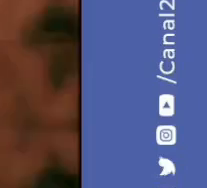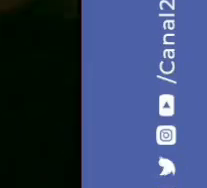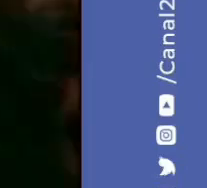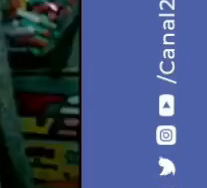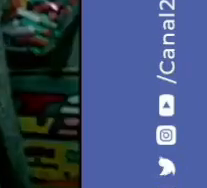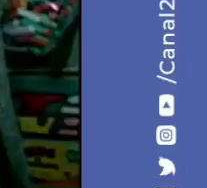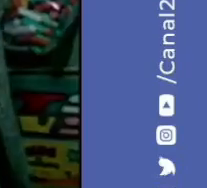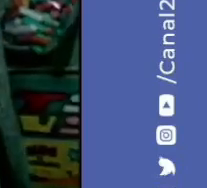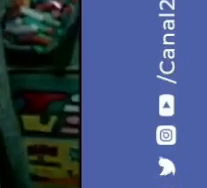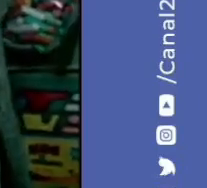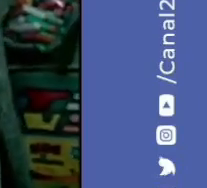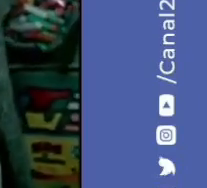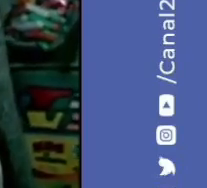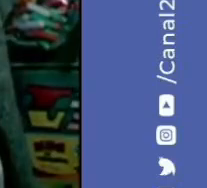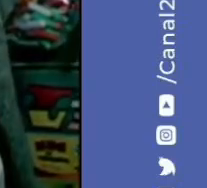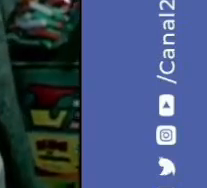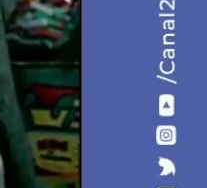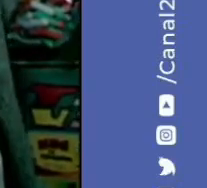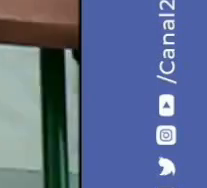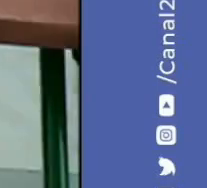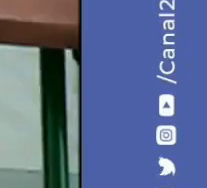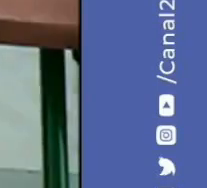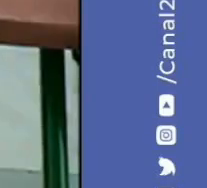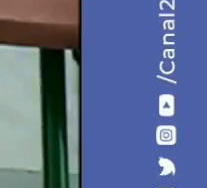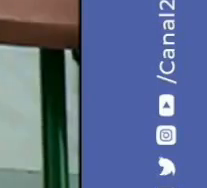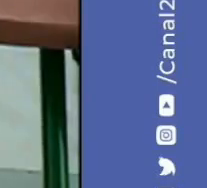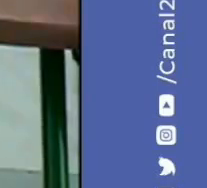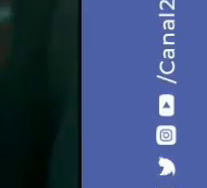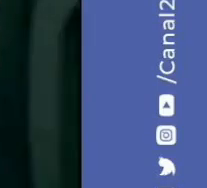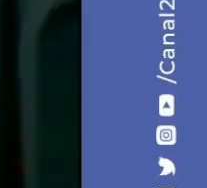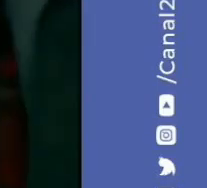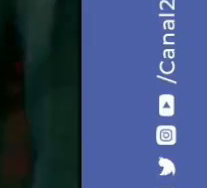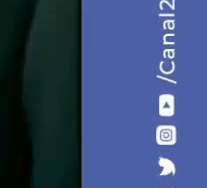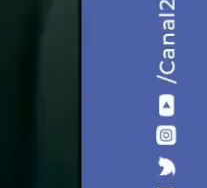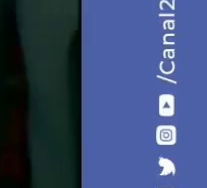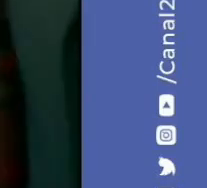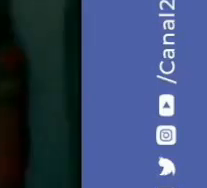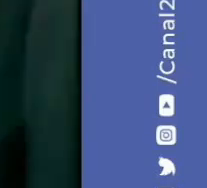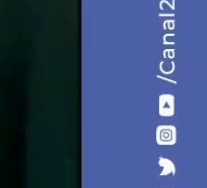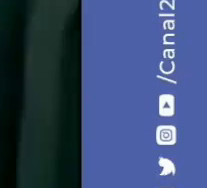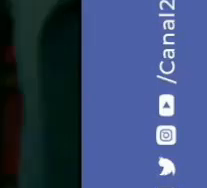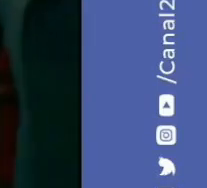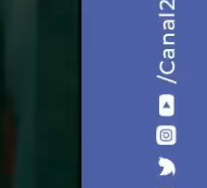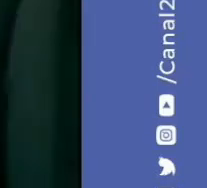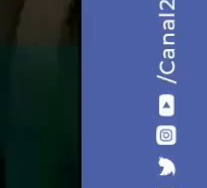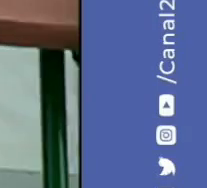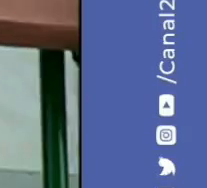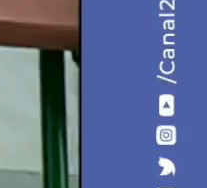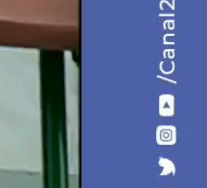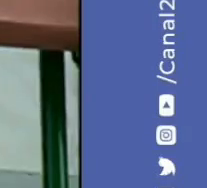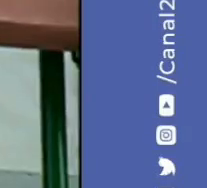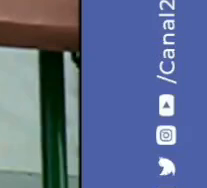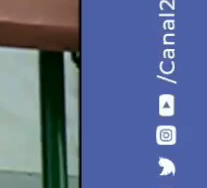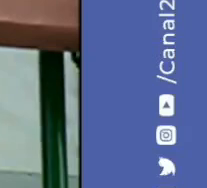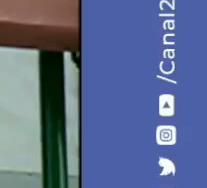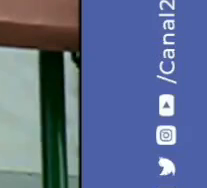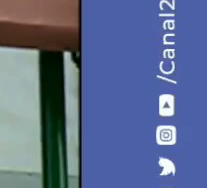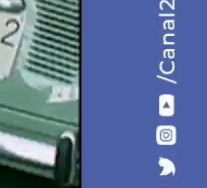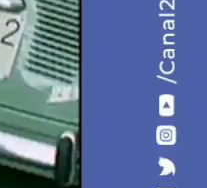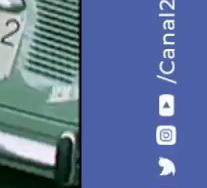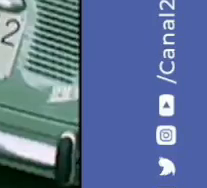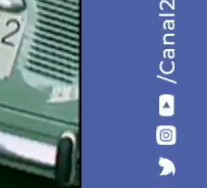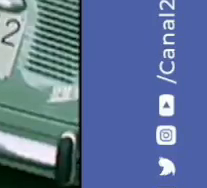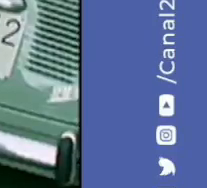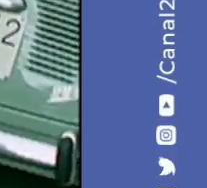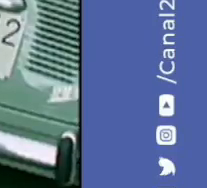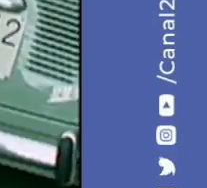piso su casa. Hola, Maika. Soy yo. Te espero en el cine Espronceda a las 5. Se despide de ti este que te